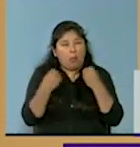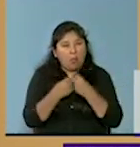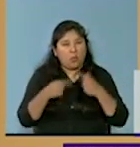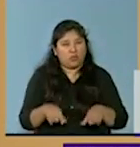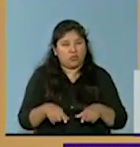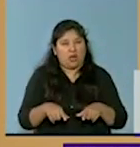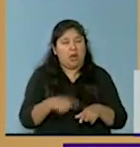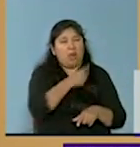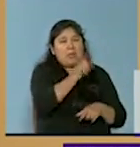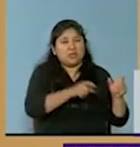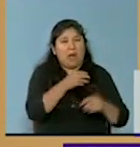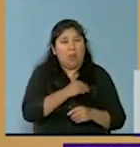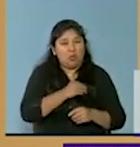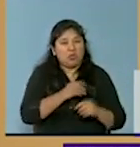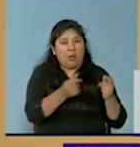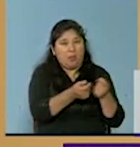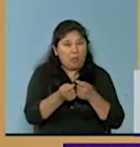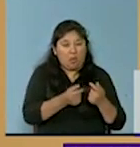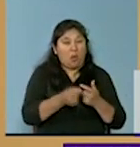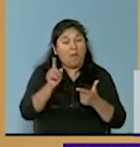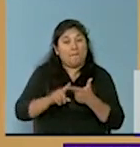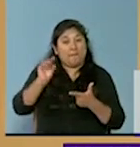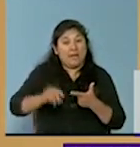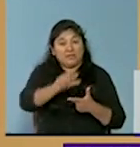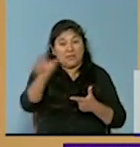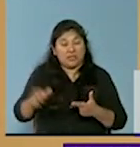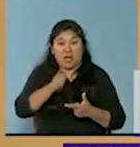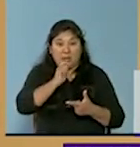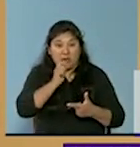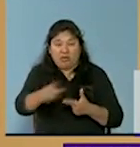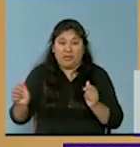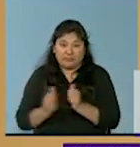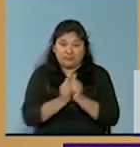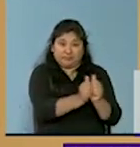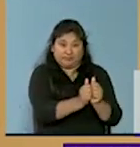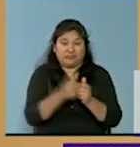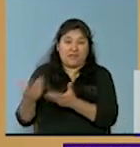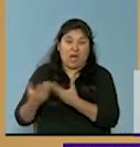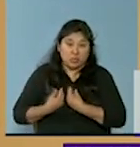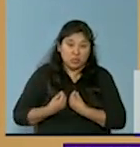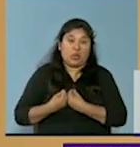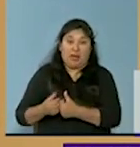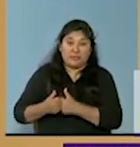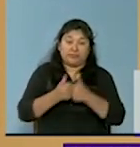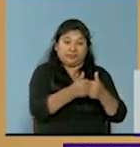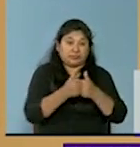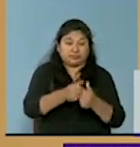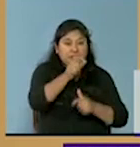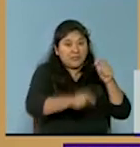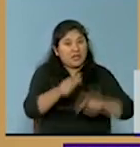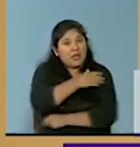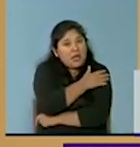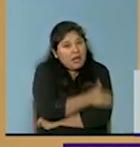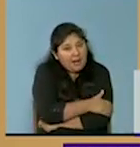compañía de los chicos que estaban a cargo del programa que nos asistieron nos ayudaron realmente y creo que fue algo que asombró a la